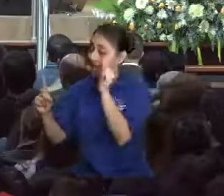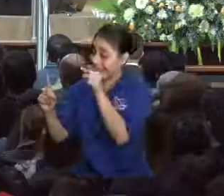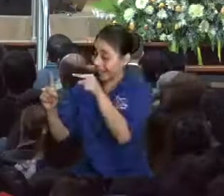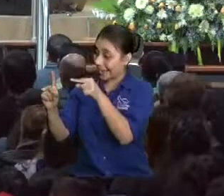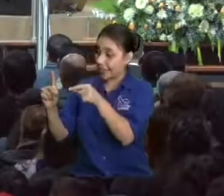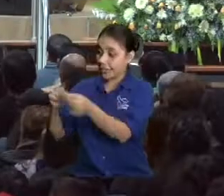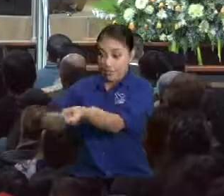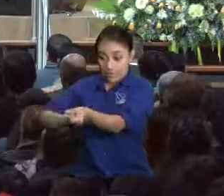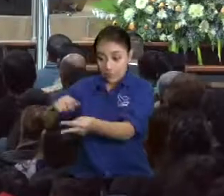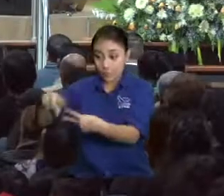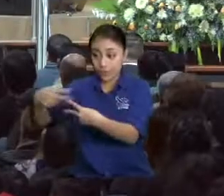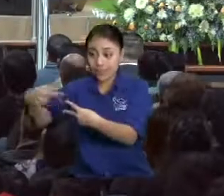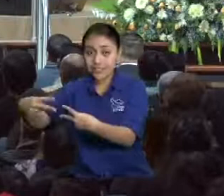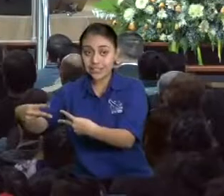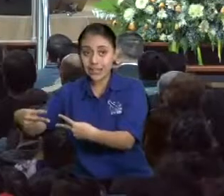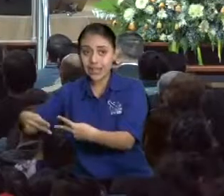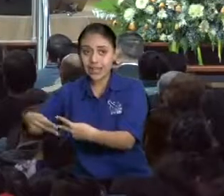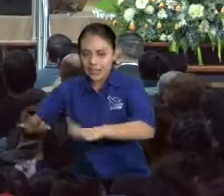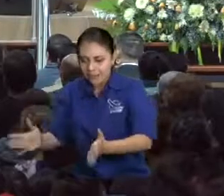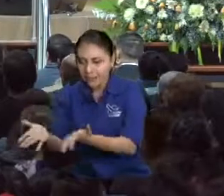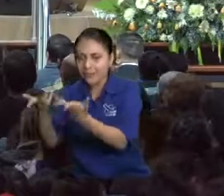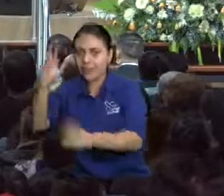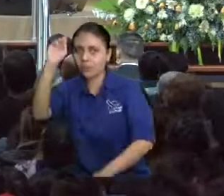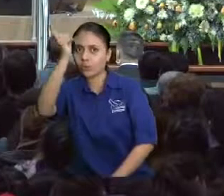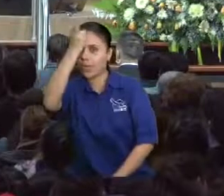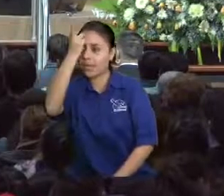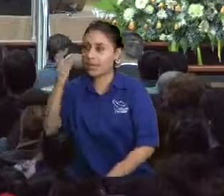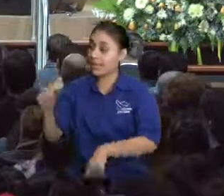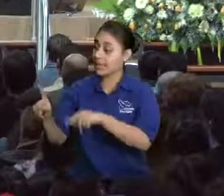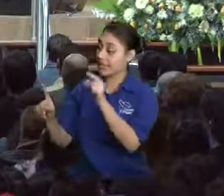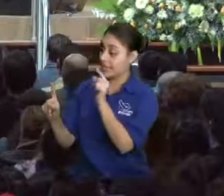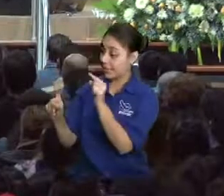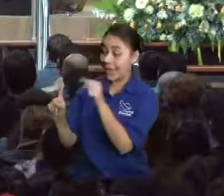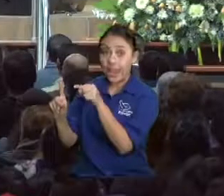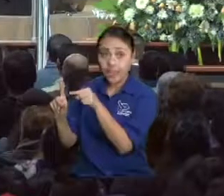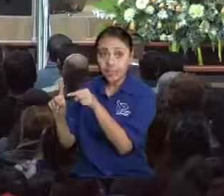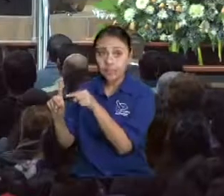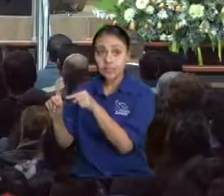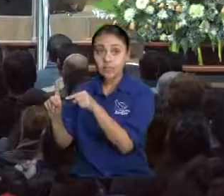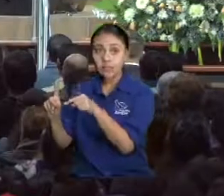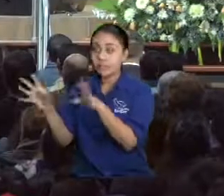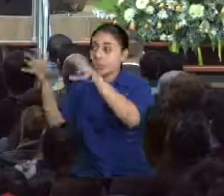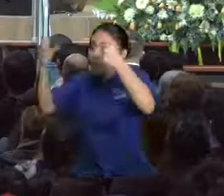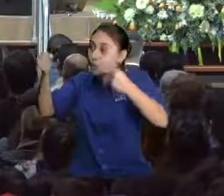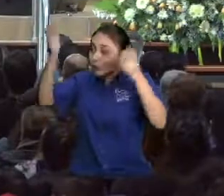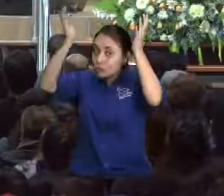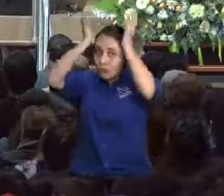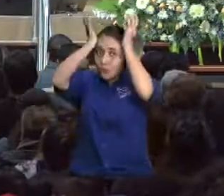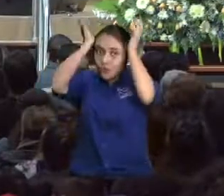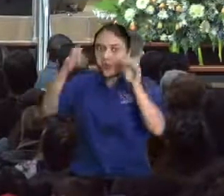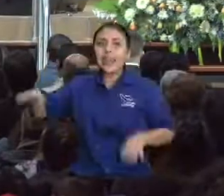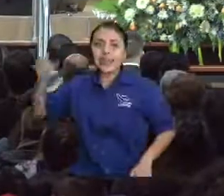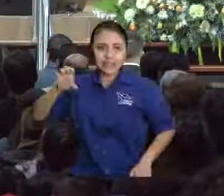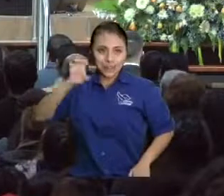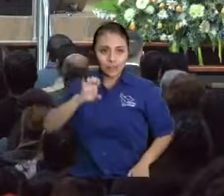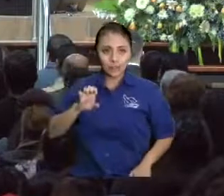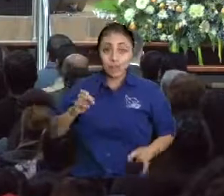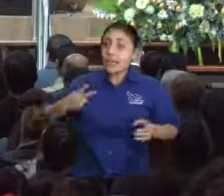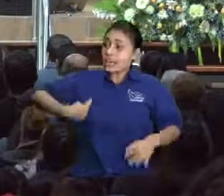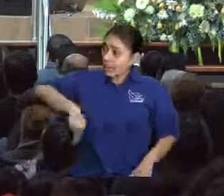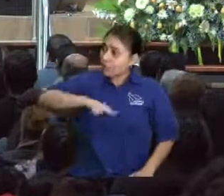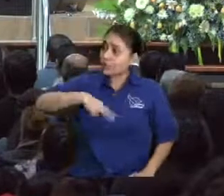un reino y su trono iba a ser eterno, y que nosotros todavía